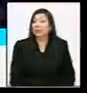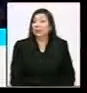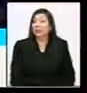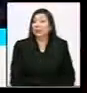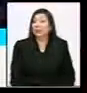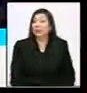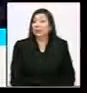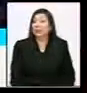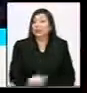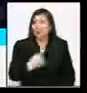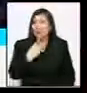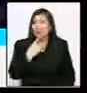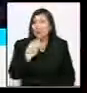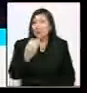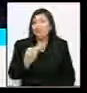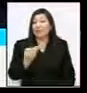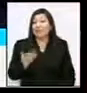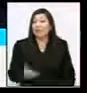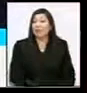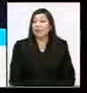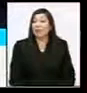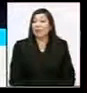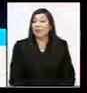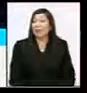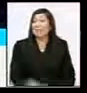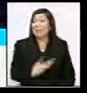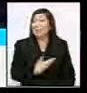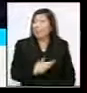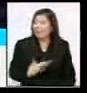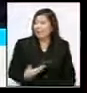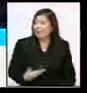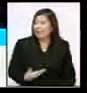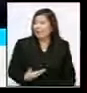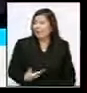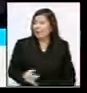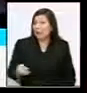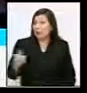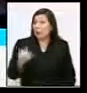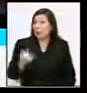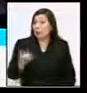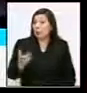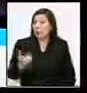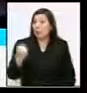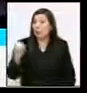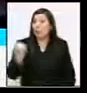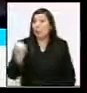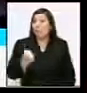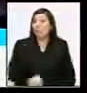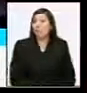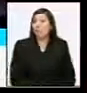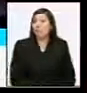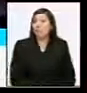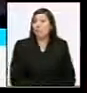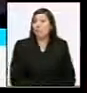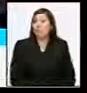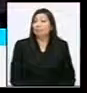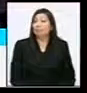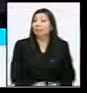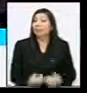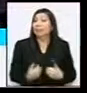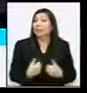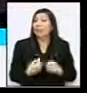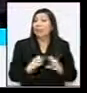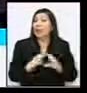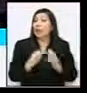una realidad. El Ejecutivo está haciendo uso arbitrario del poder y corresponde al